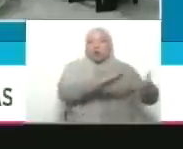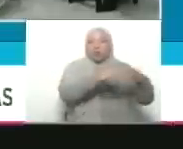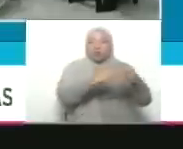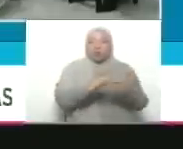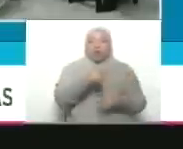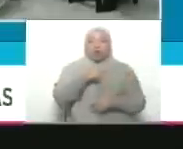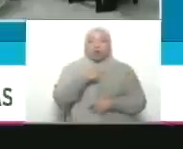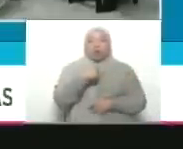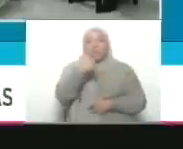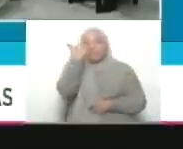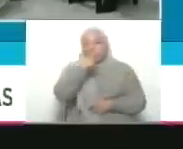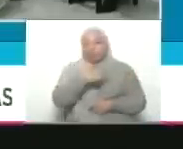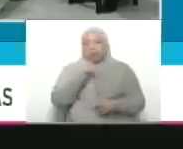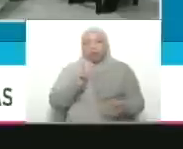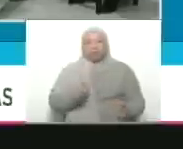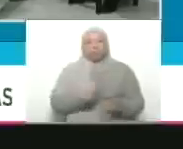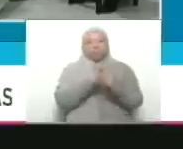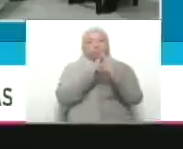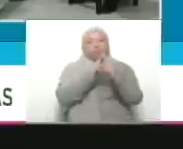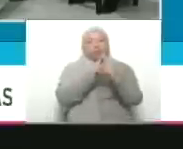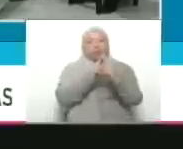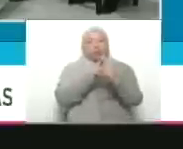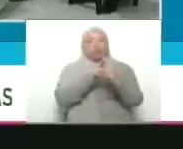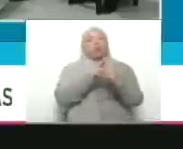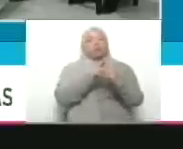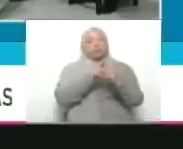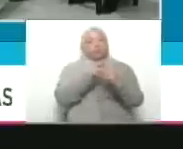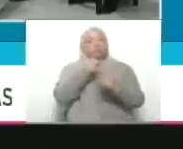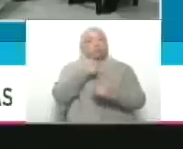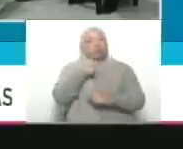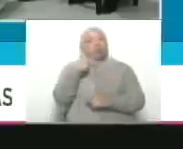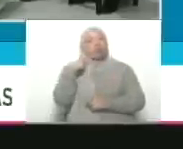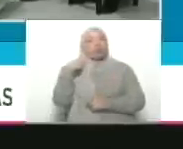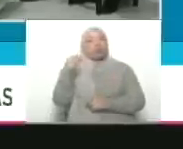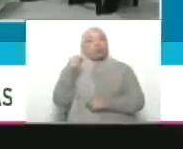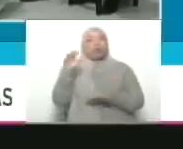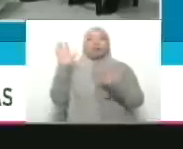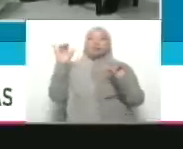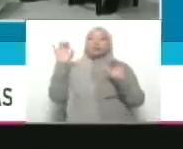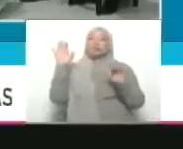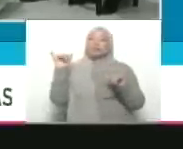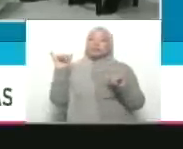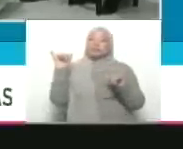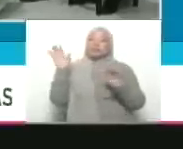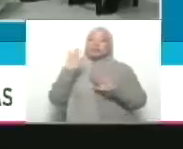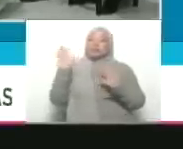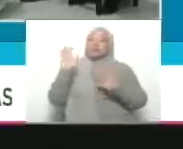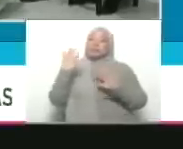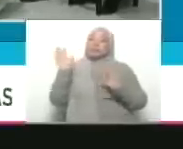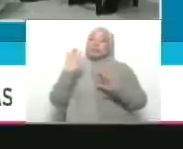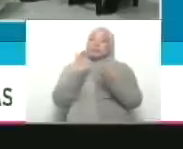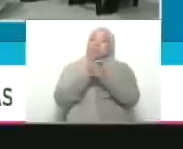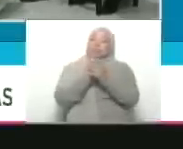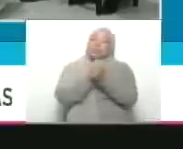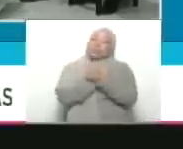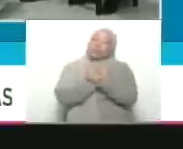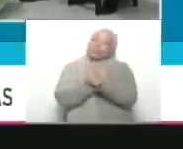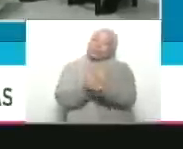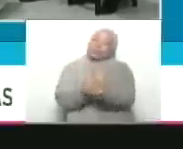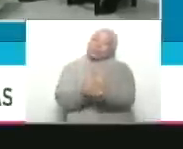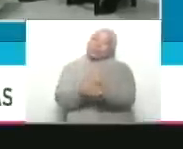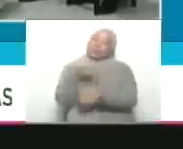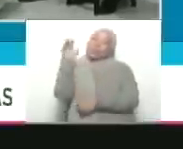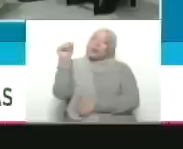rout personalmente ir para allá bueno por ahora me despido me despido con amor